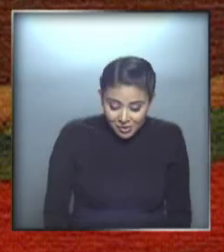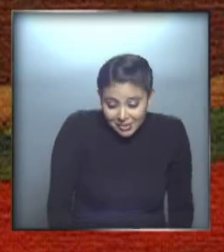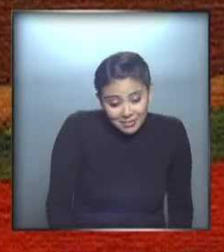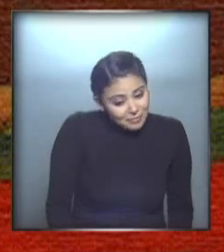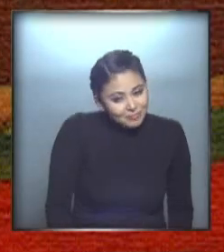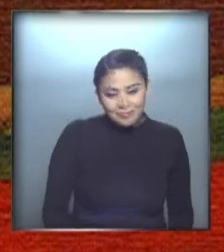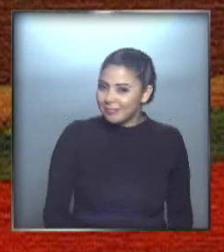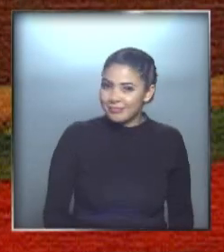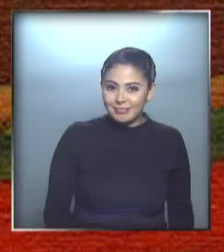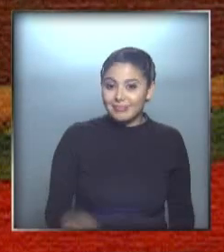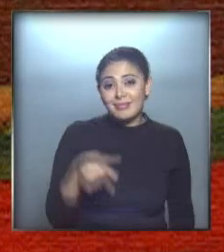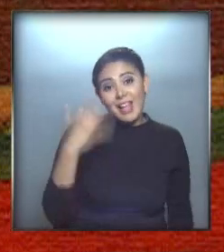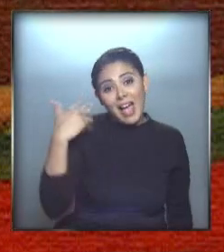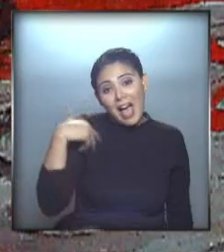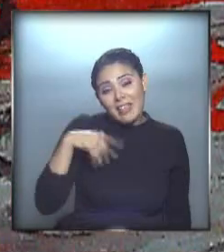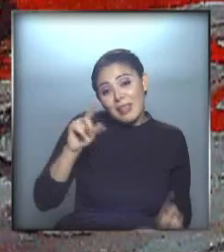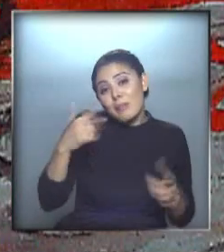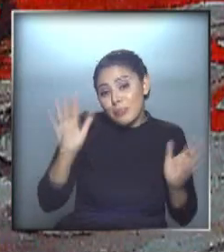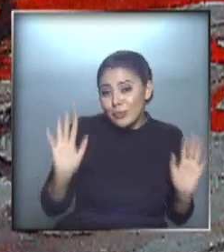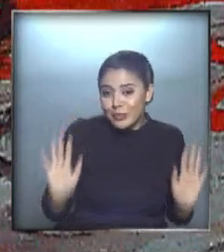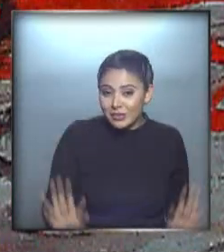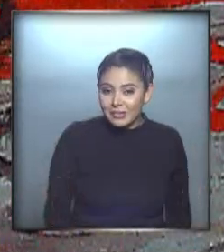Bueno, eso solía sucedernos.